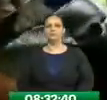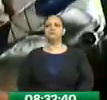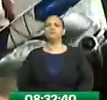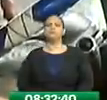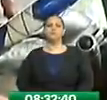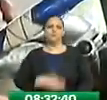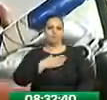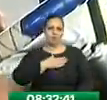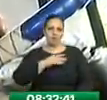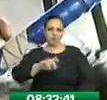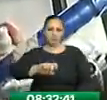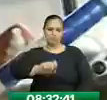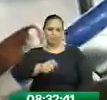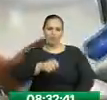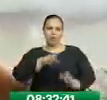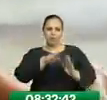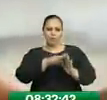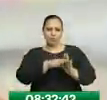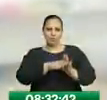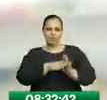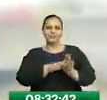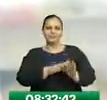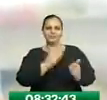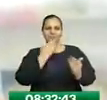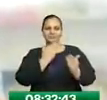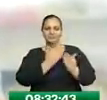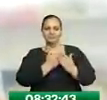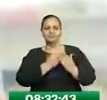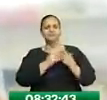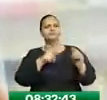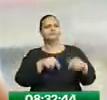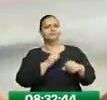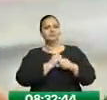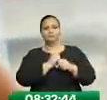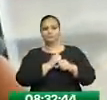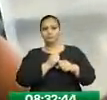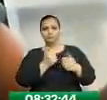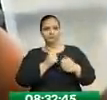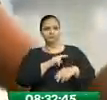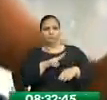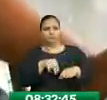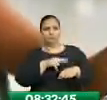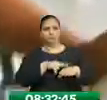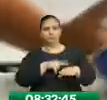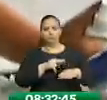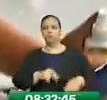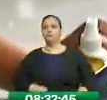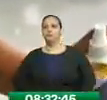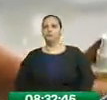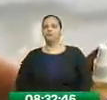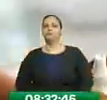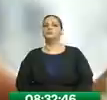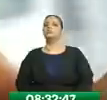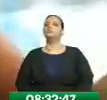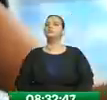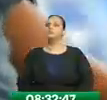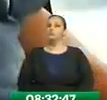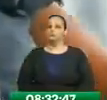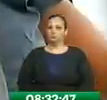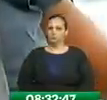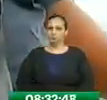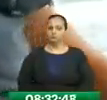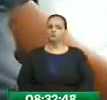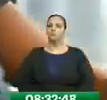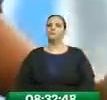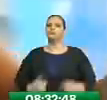Ahí está. ¿Cómo le ha ido el trabajo en esta reactivación de los transportistas? Bueno, Bueno, nosotros estamos en la ruta de salud, hemos estado